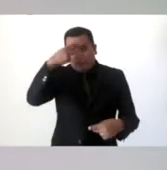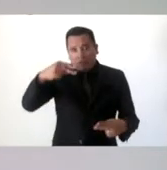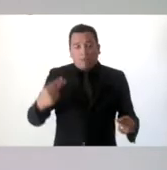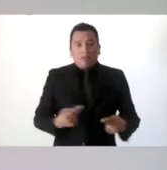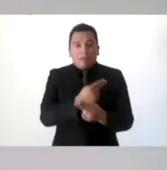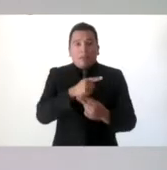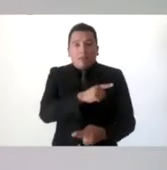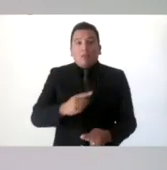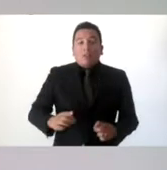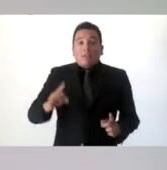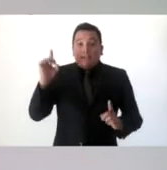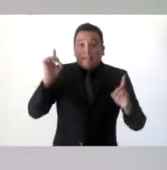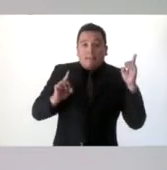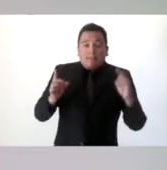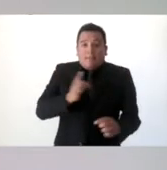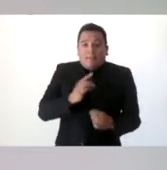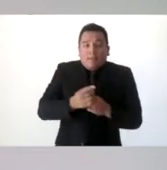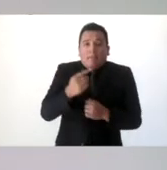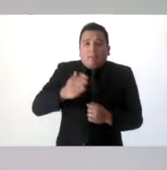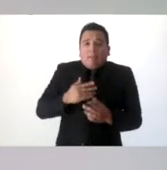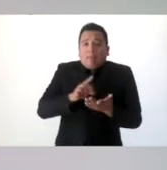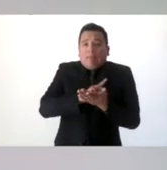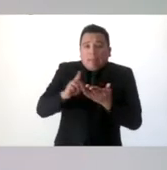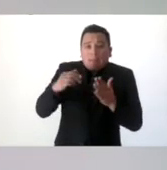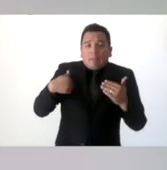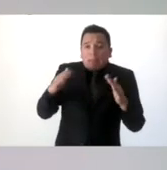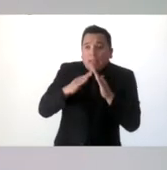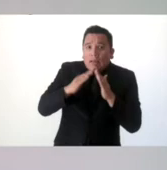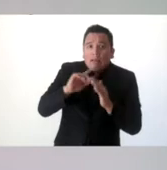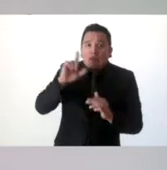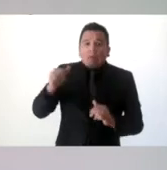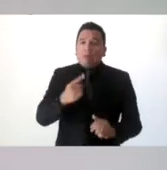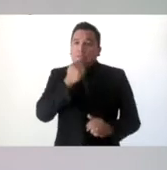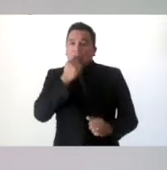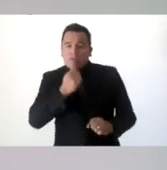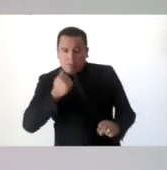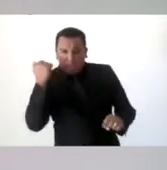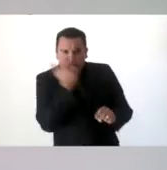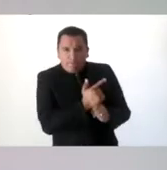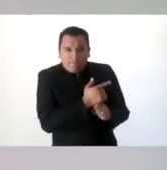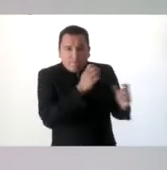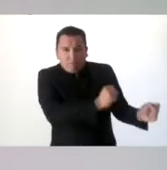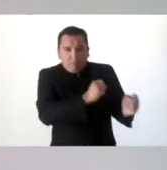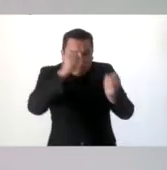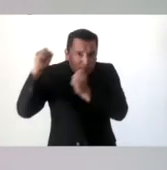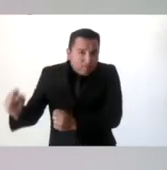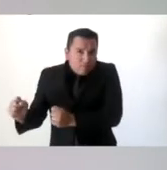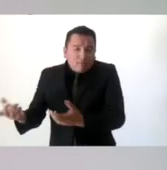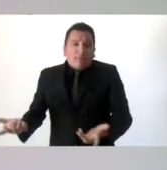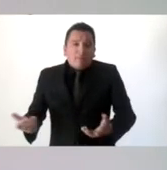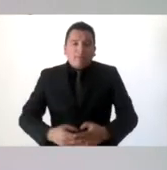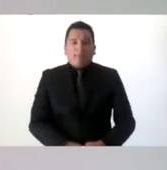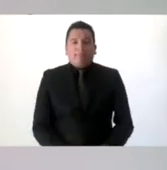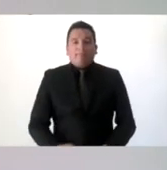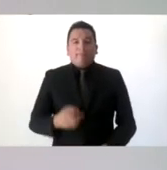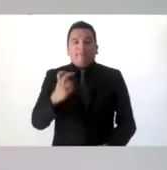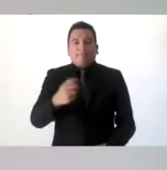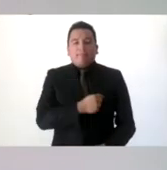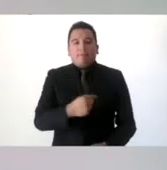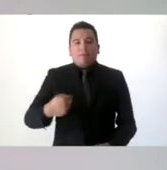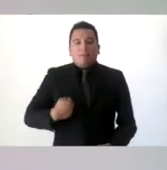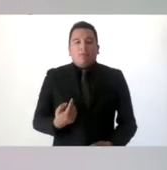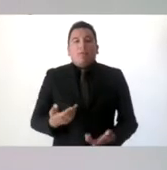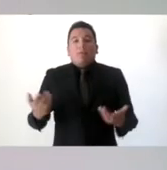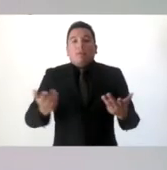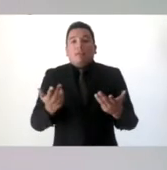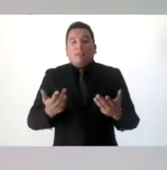de que sus datos de domicilio principalmente estén en manos de las autoridades de Estados Unidos. Entonces esto creo que lo